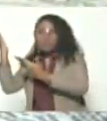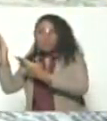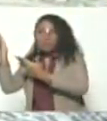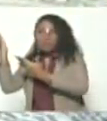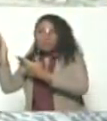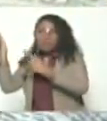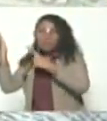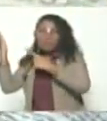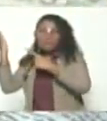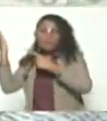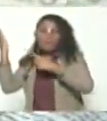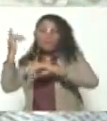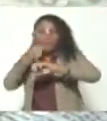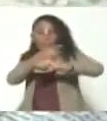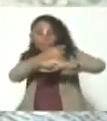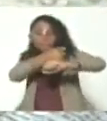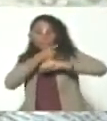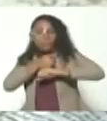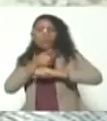de .50.